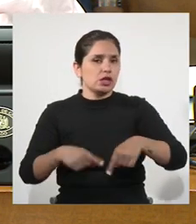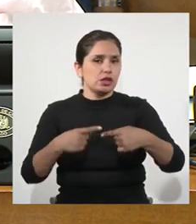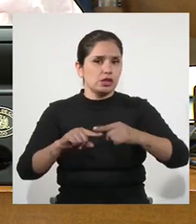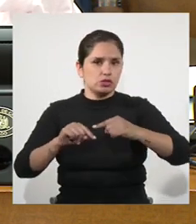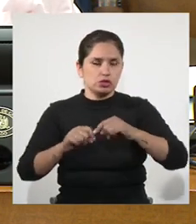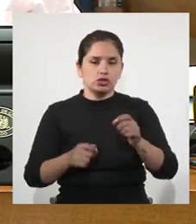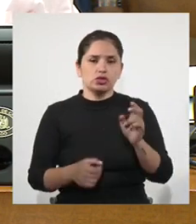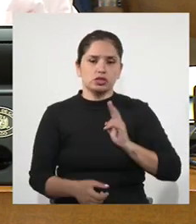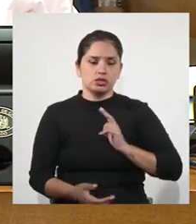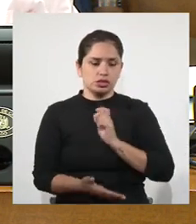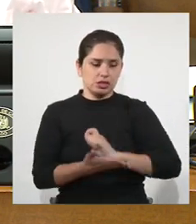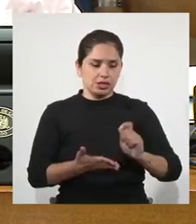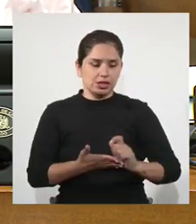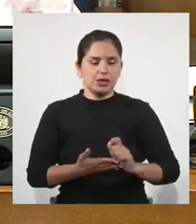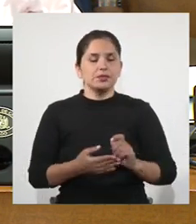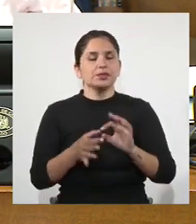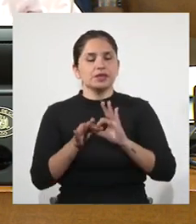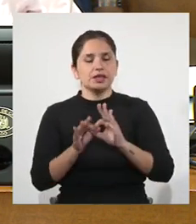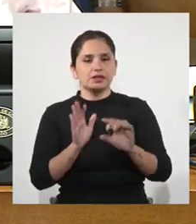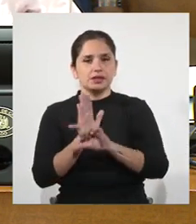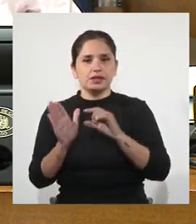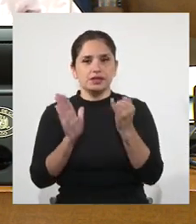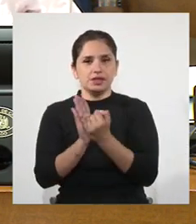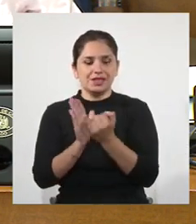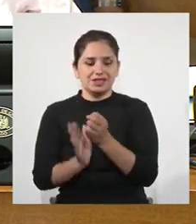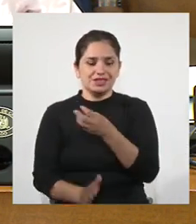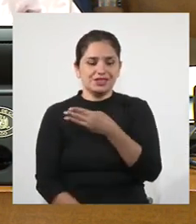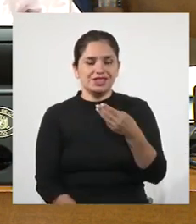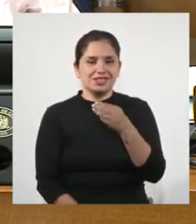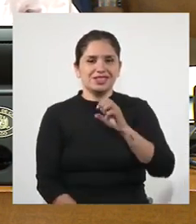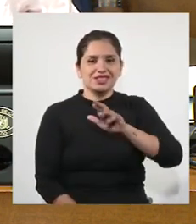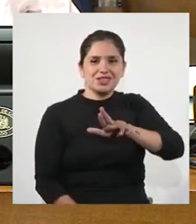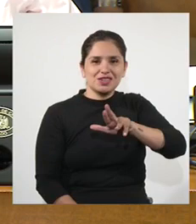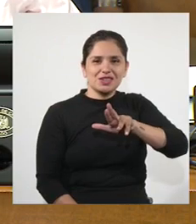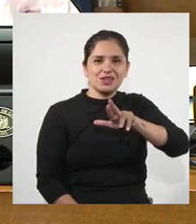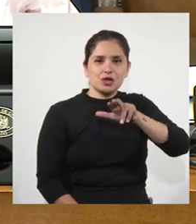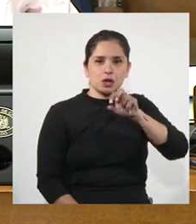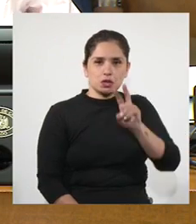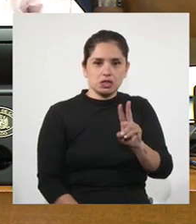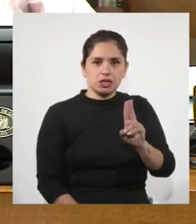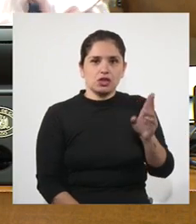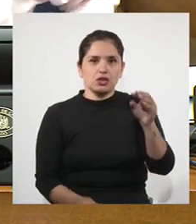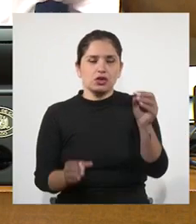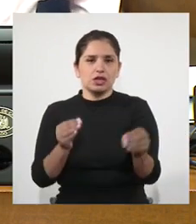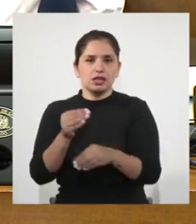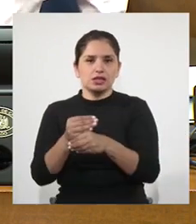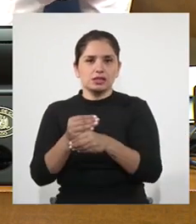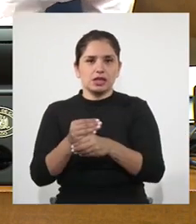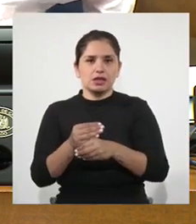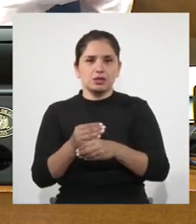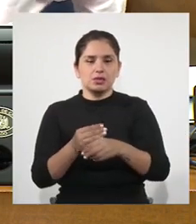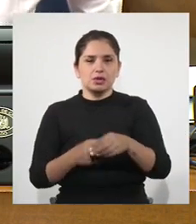secretario. Gracias, señor presidente. Indicación número 382, ingresada por el Ejecutivo,